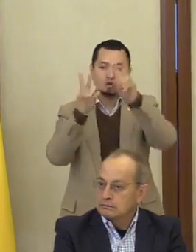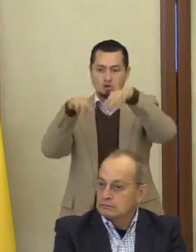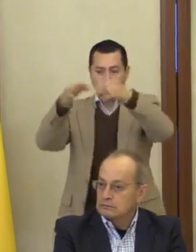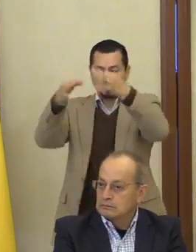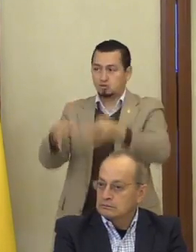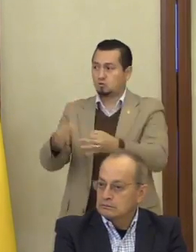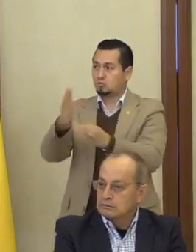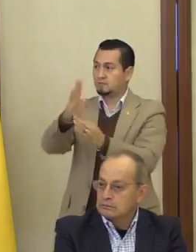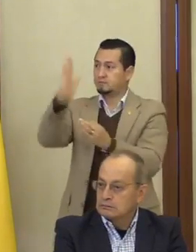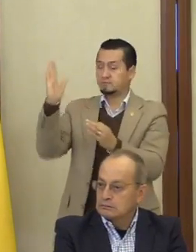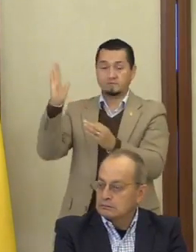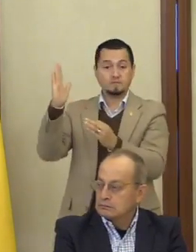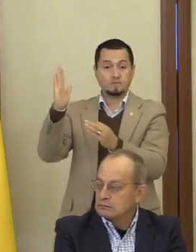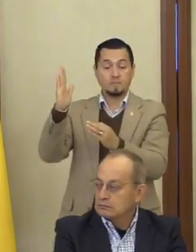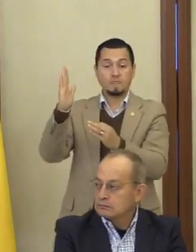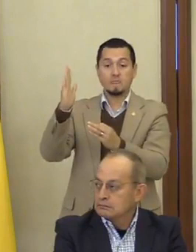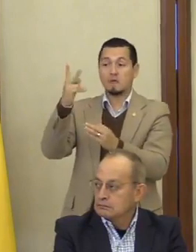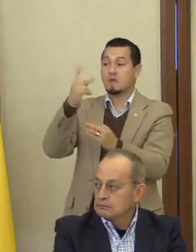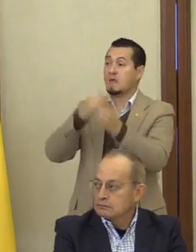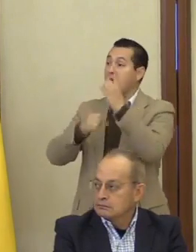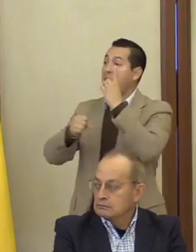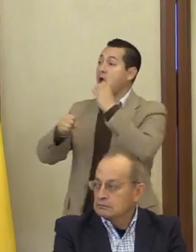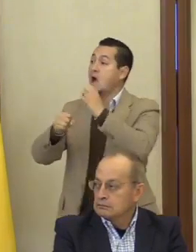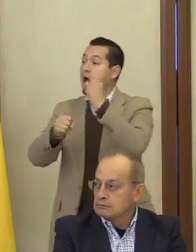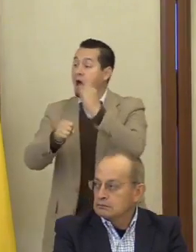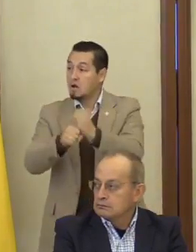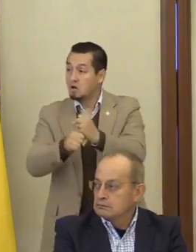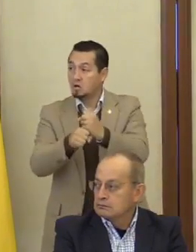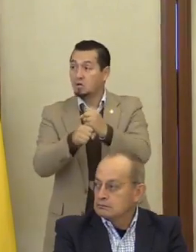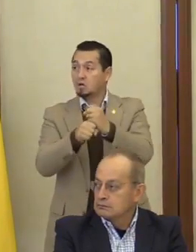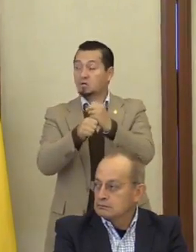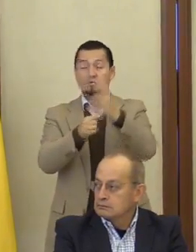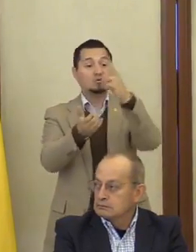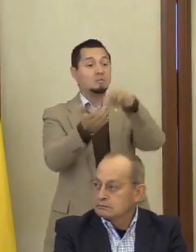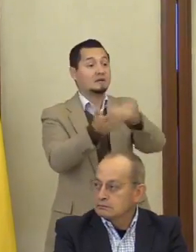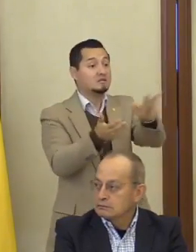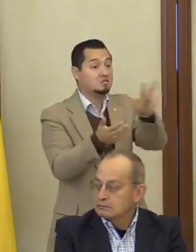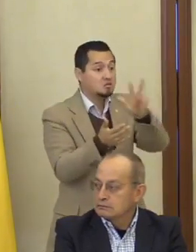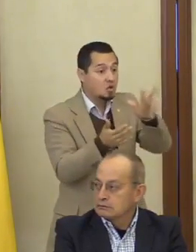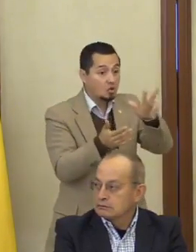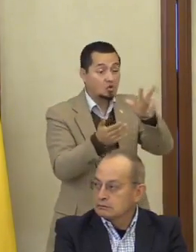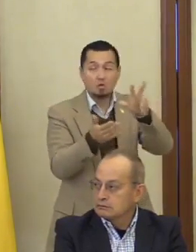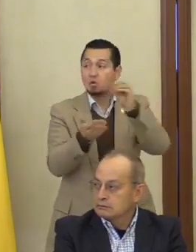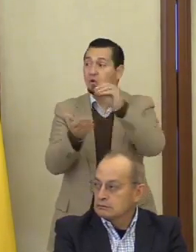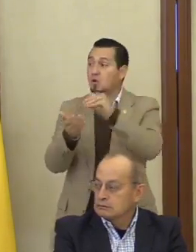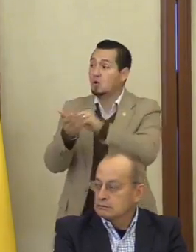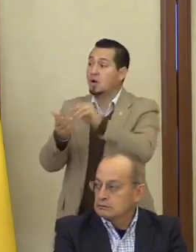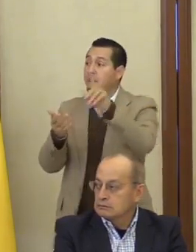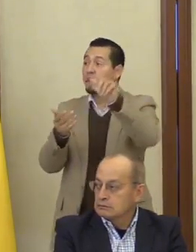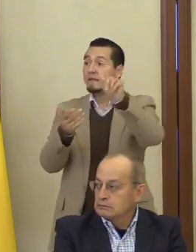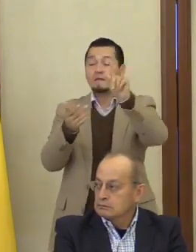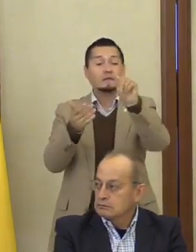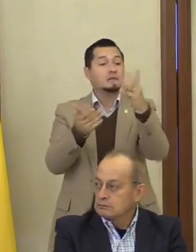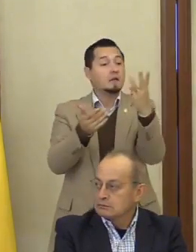cifras reales. En el caso del año 2018